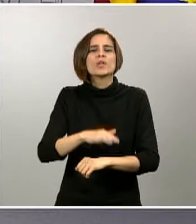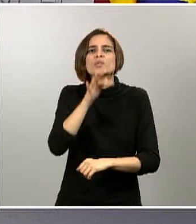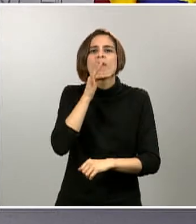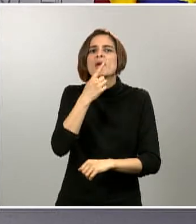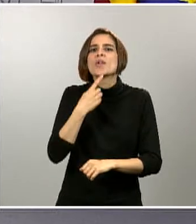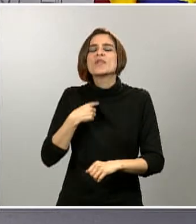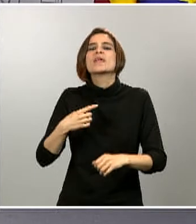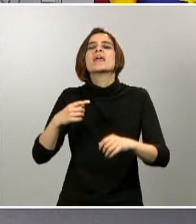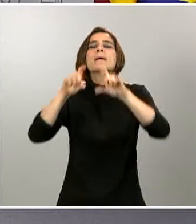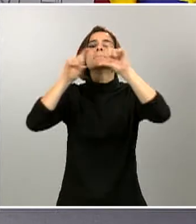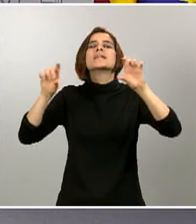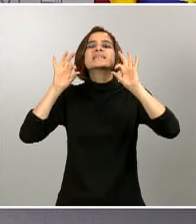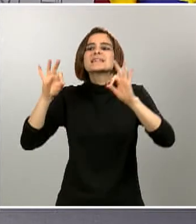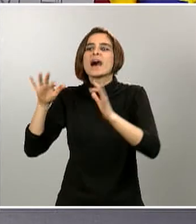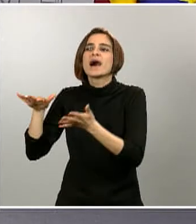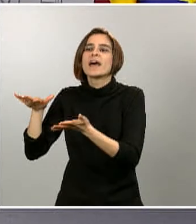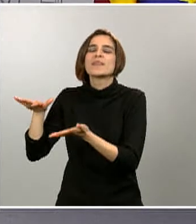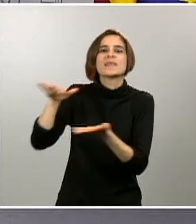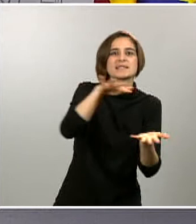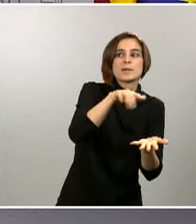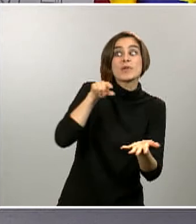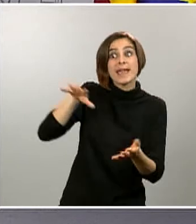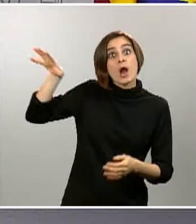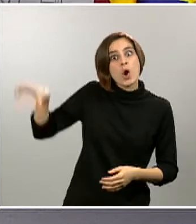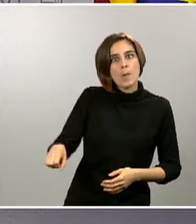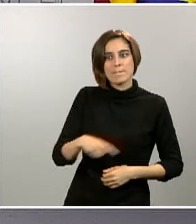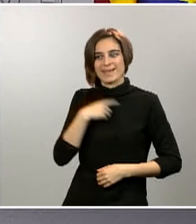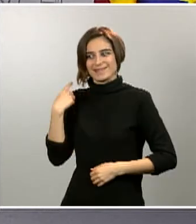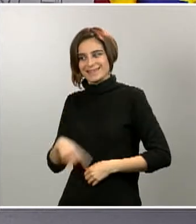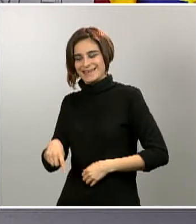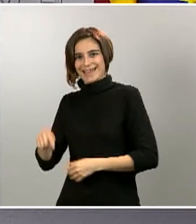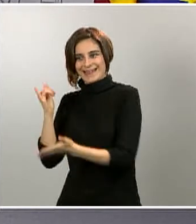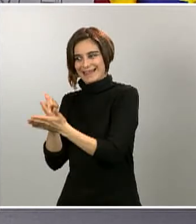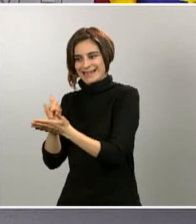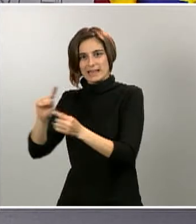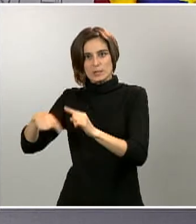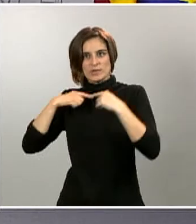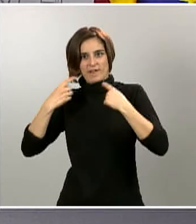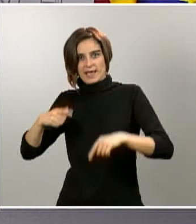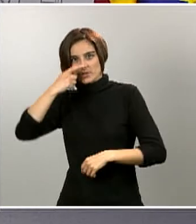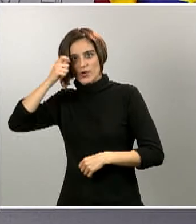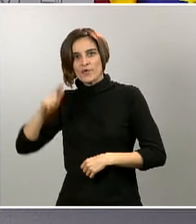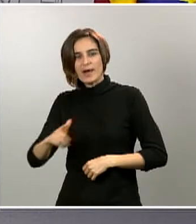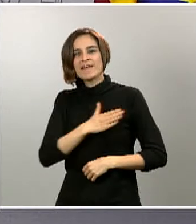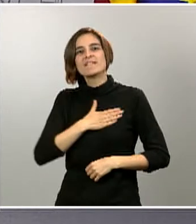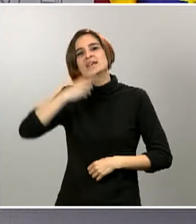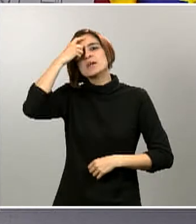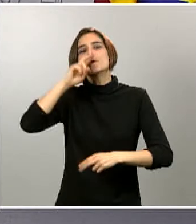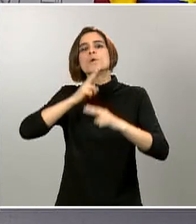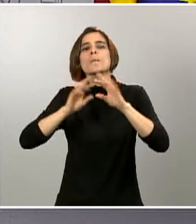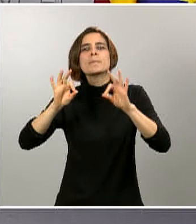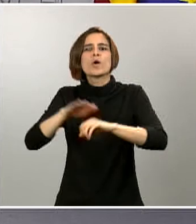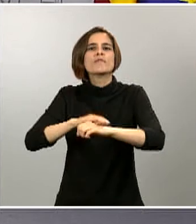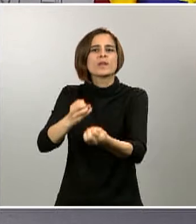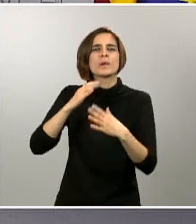defectuosos en China. Y a la ministra Montero me gustaría preguntarle por qué el Gobierno ha cambiado de opinión con respecto a la